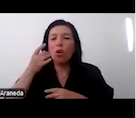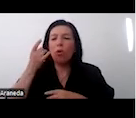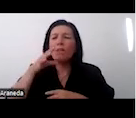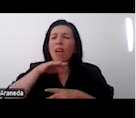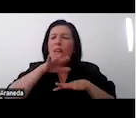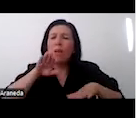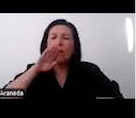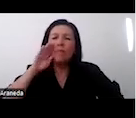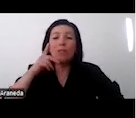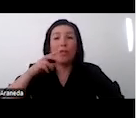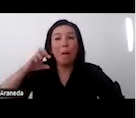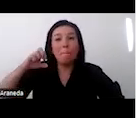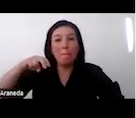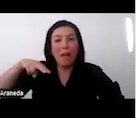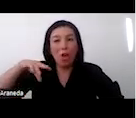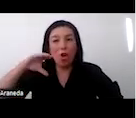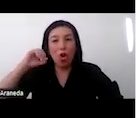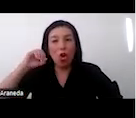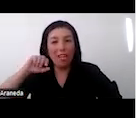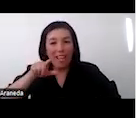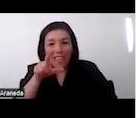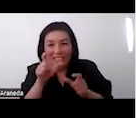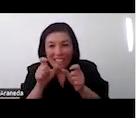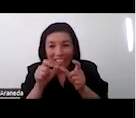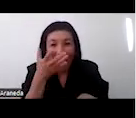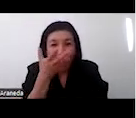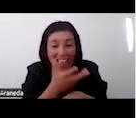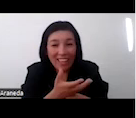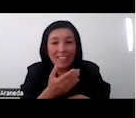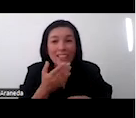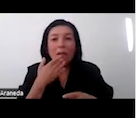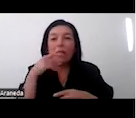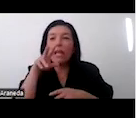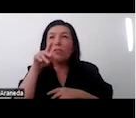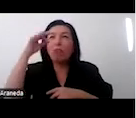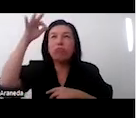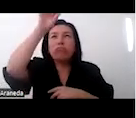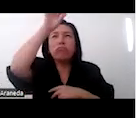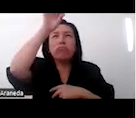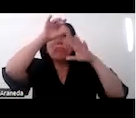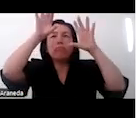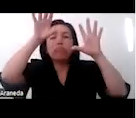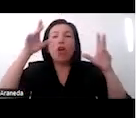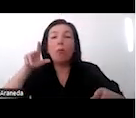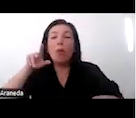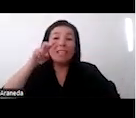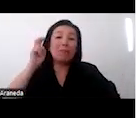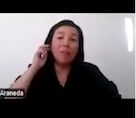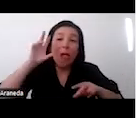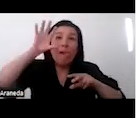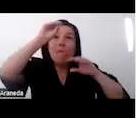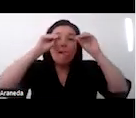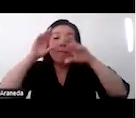también, también recolector también de algunos tipos de insectos y de plagas, como son el murciélago y la